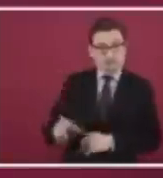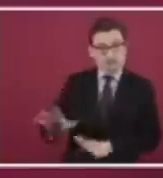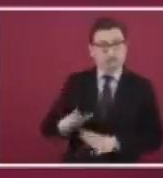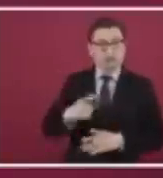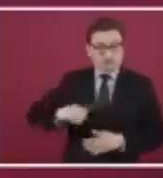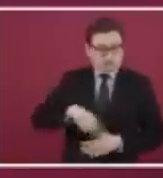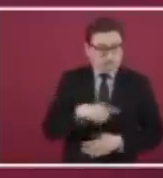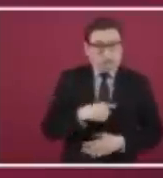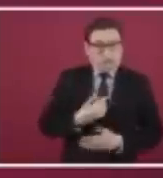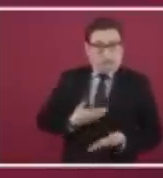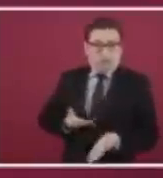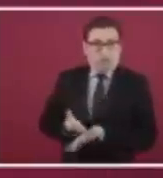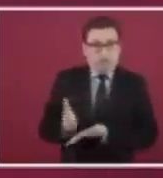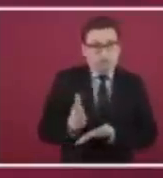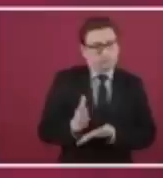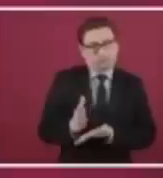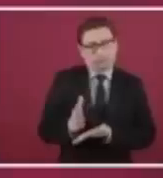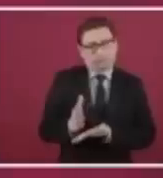queremos